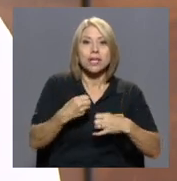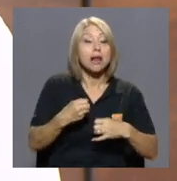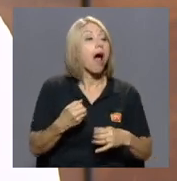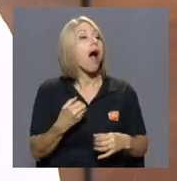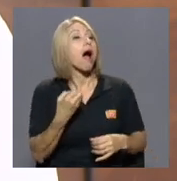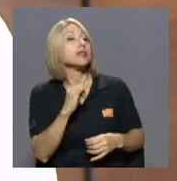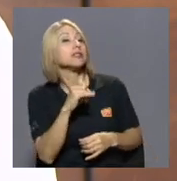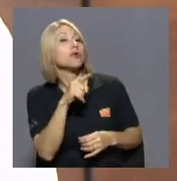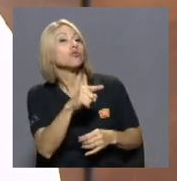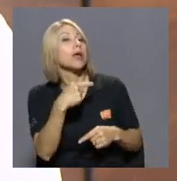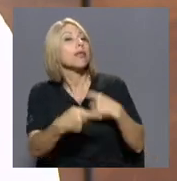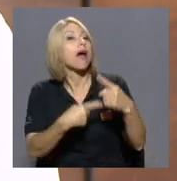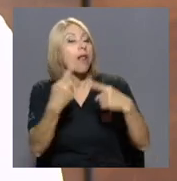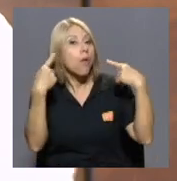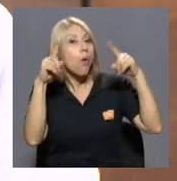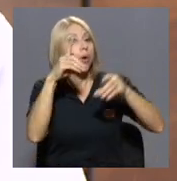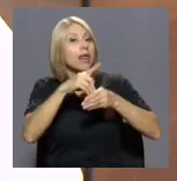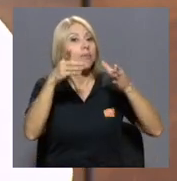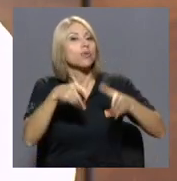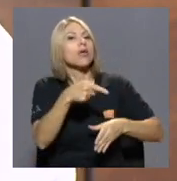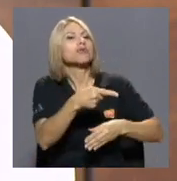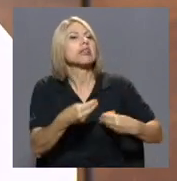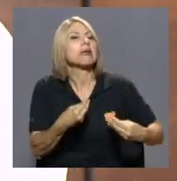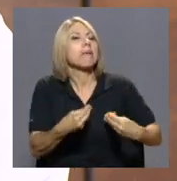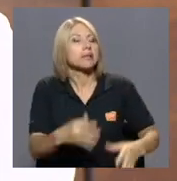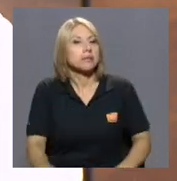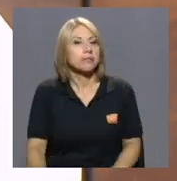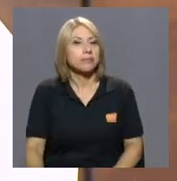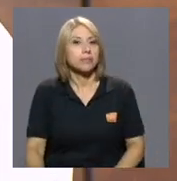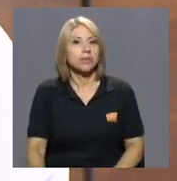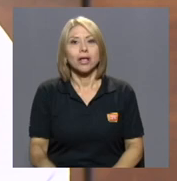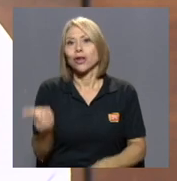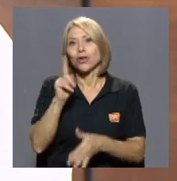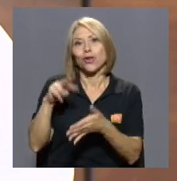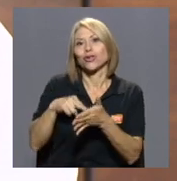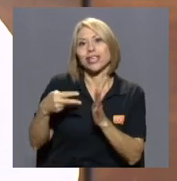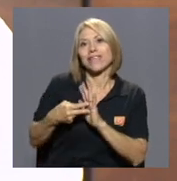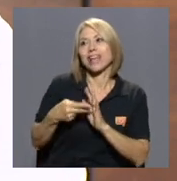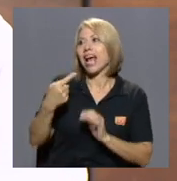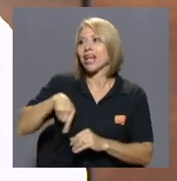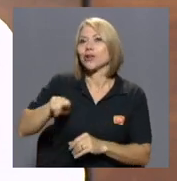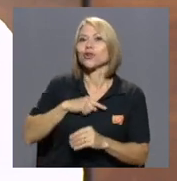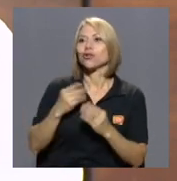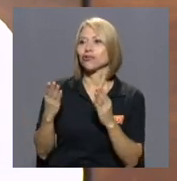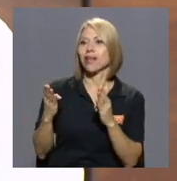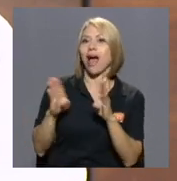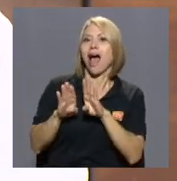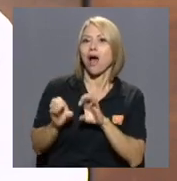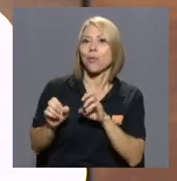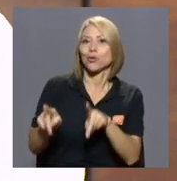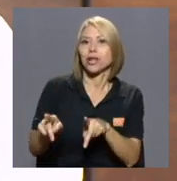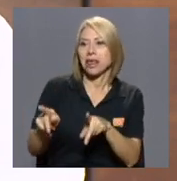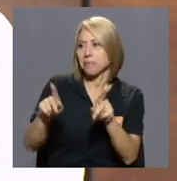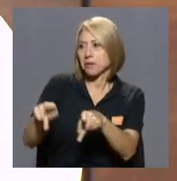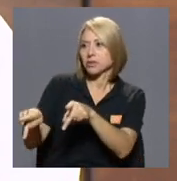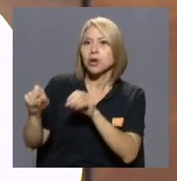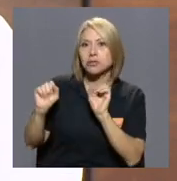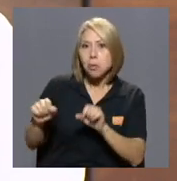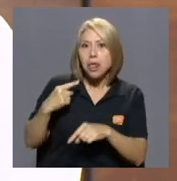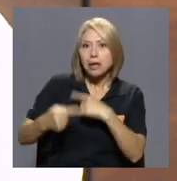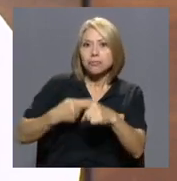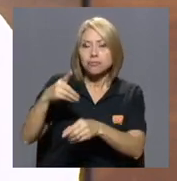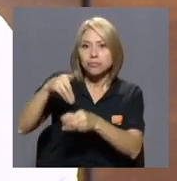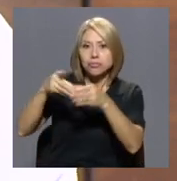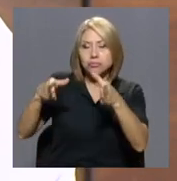plantea es que, a ver, tampoco es que estemos cerrándole la posibilidad a Pedro Pérez para que llegue a ser diputado, pero que creo que es fundamental. Tal vez un